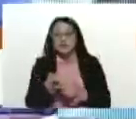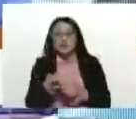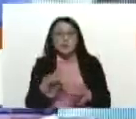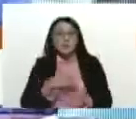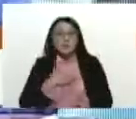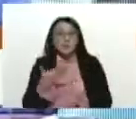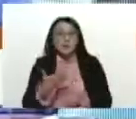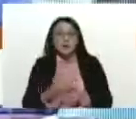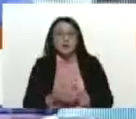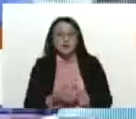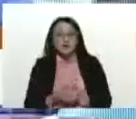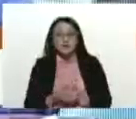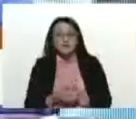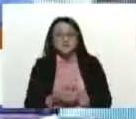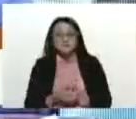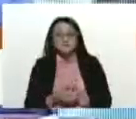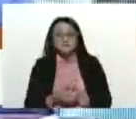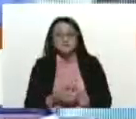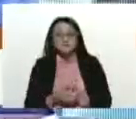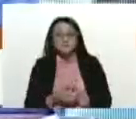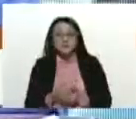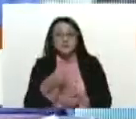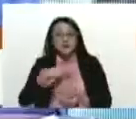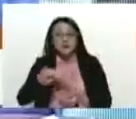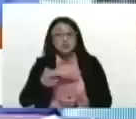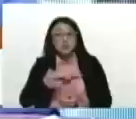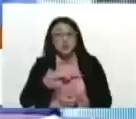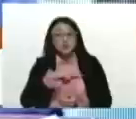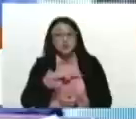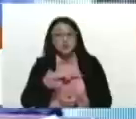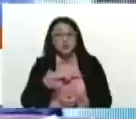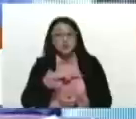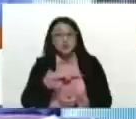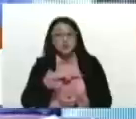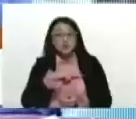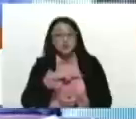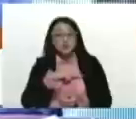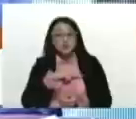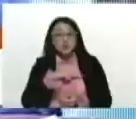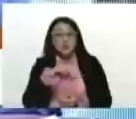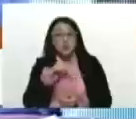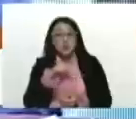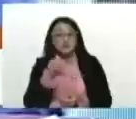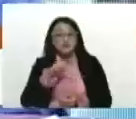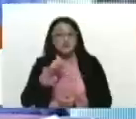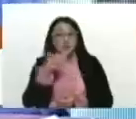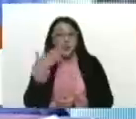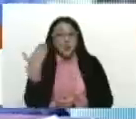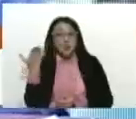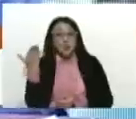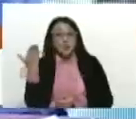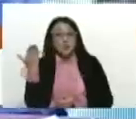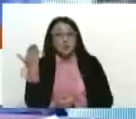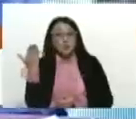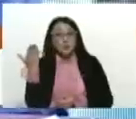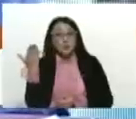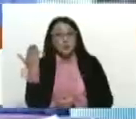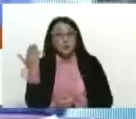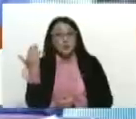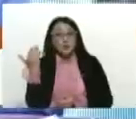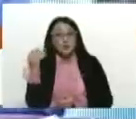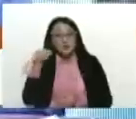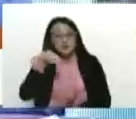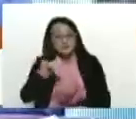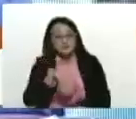a poder van a poder para nosotros hoy día sí es un orgullo que nos metan en el mismo